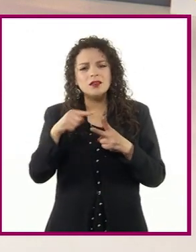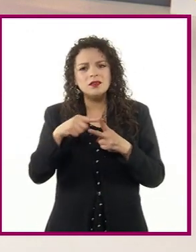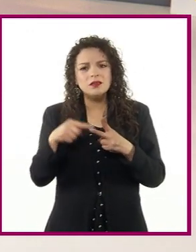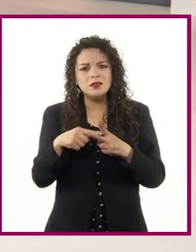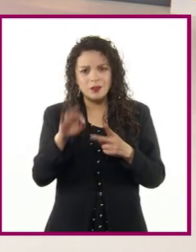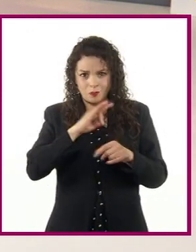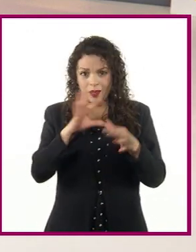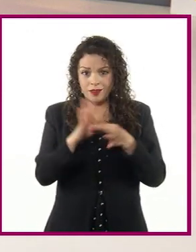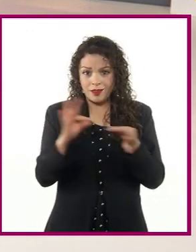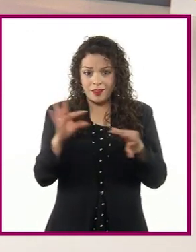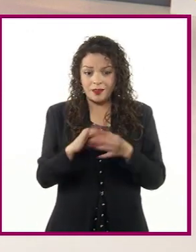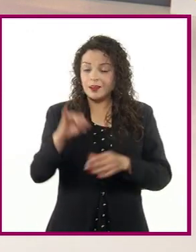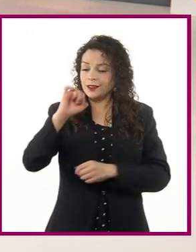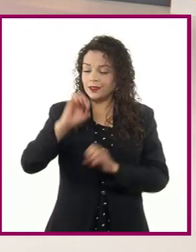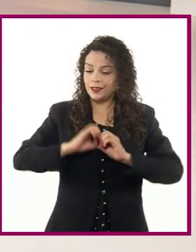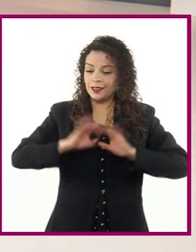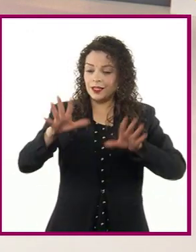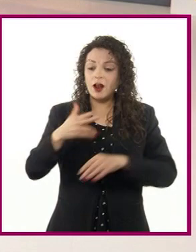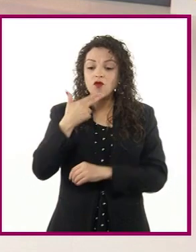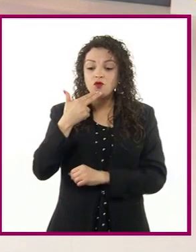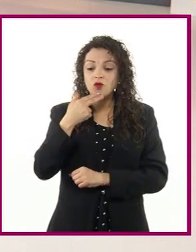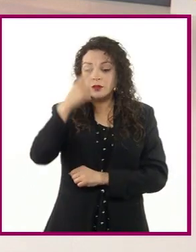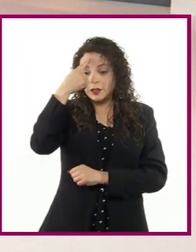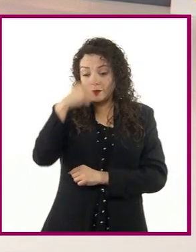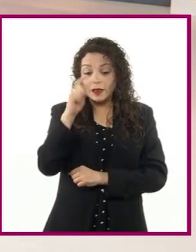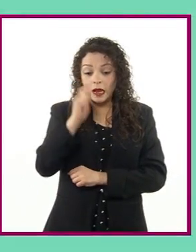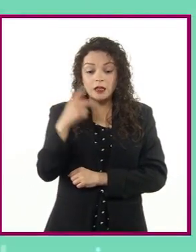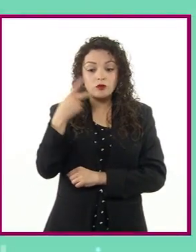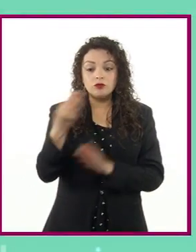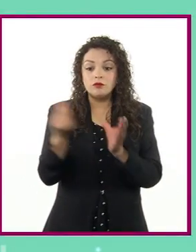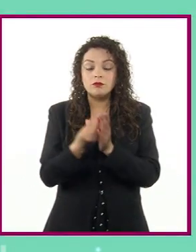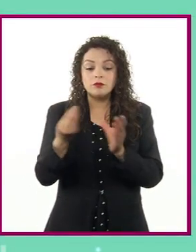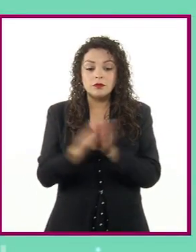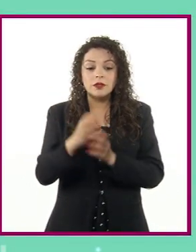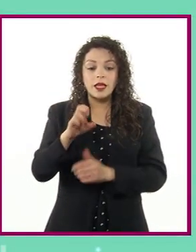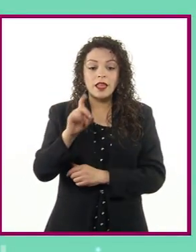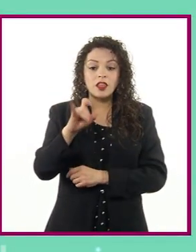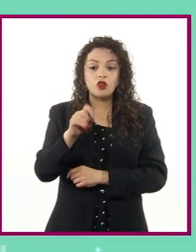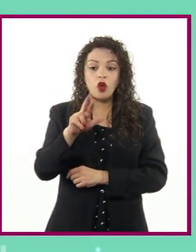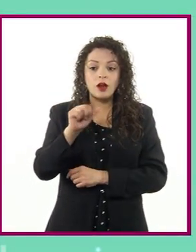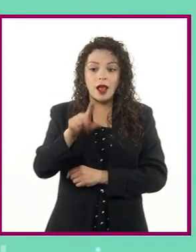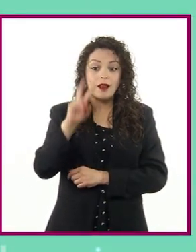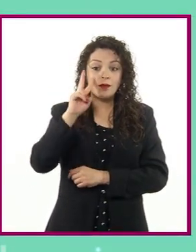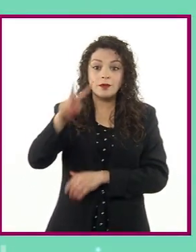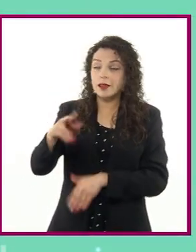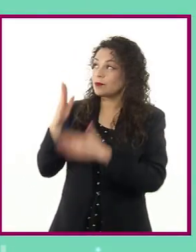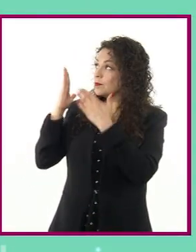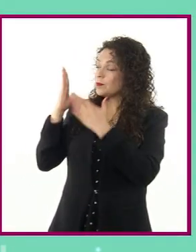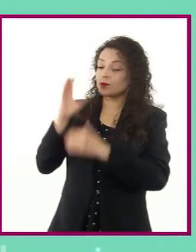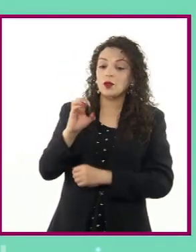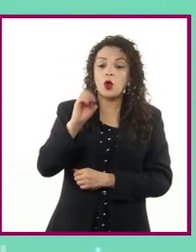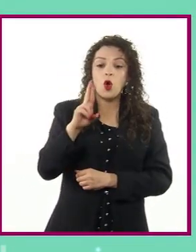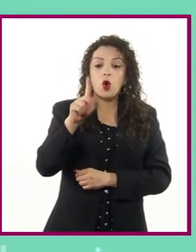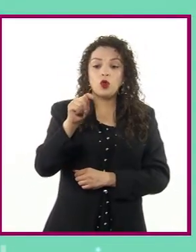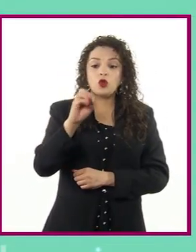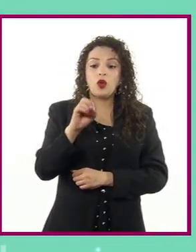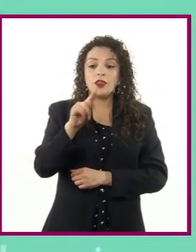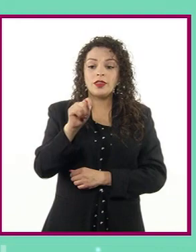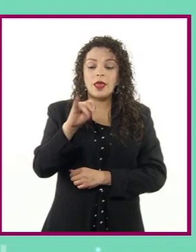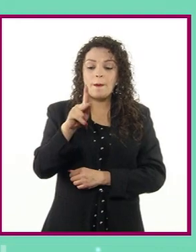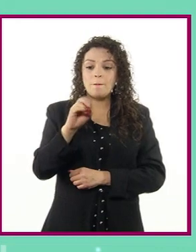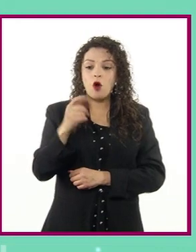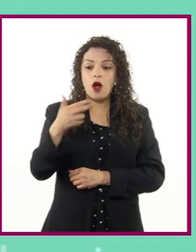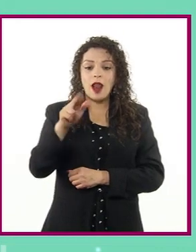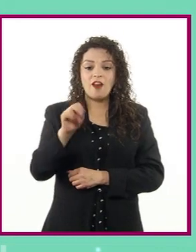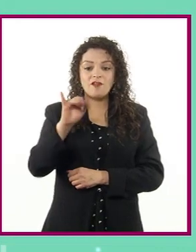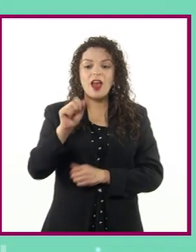Claro, son términos usuales en el ámbito editorial. La ortotipografía se refiere a la ortografía y